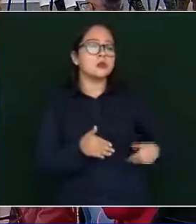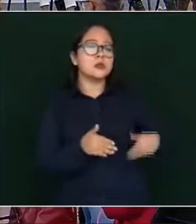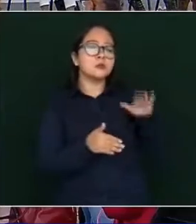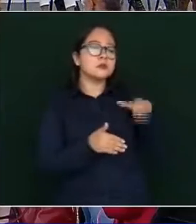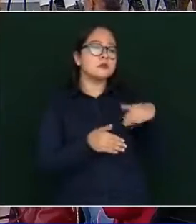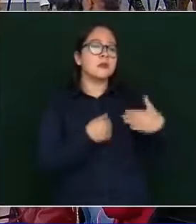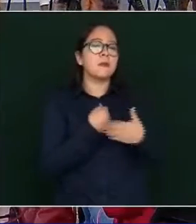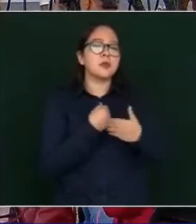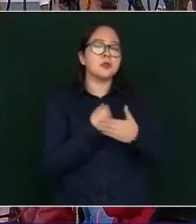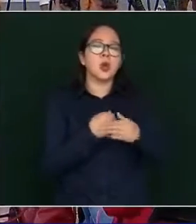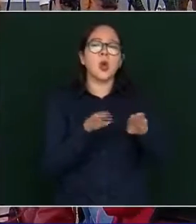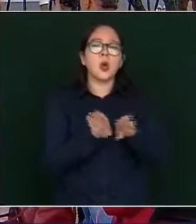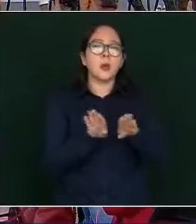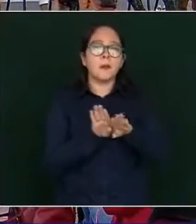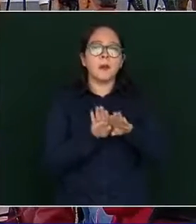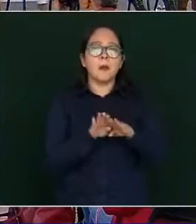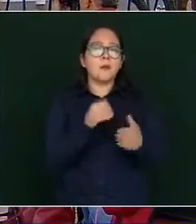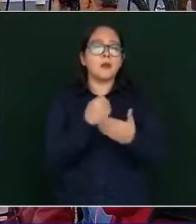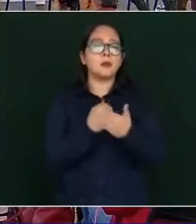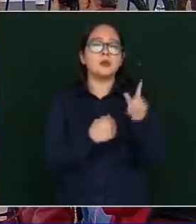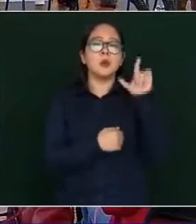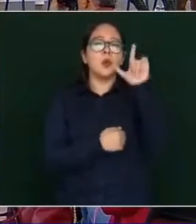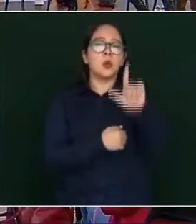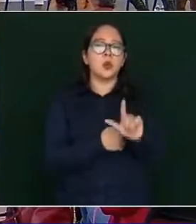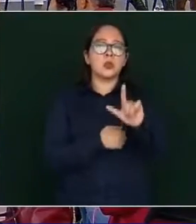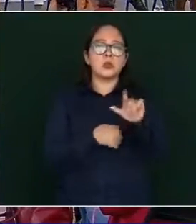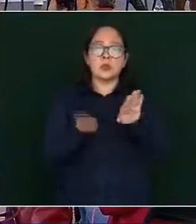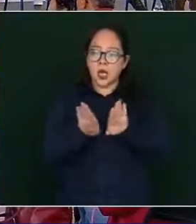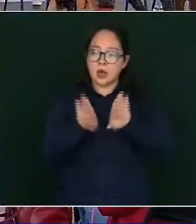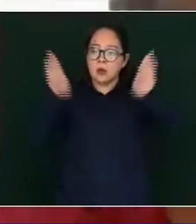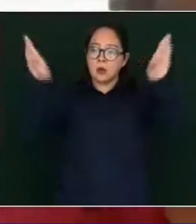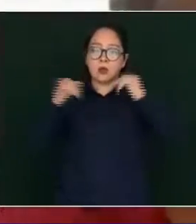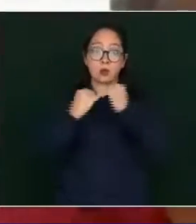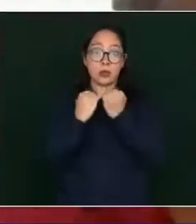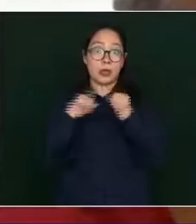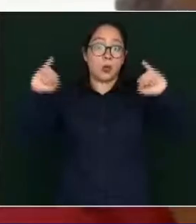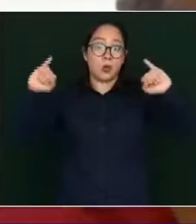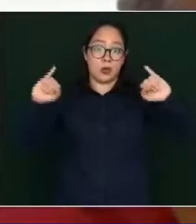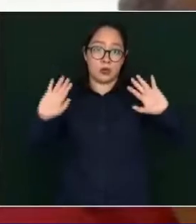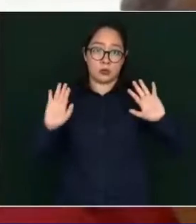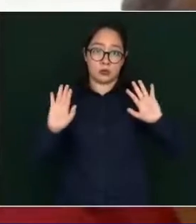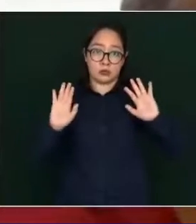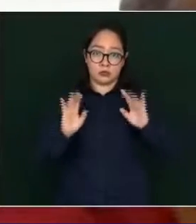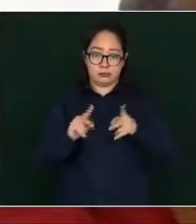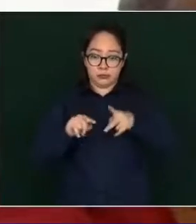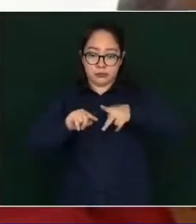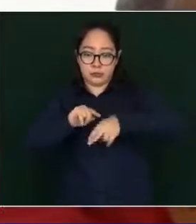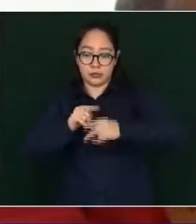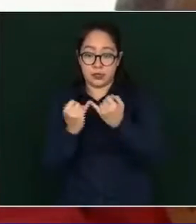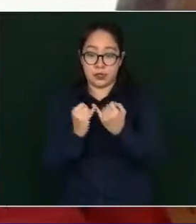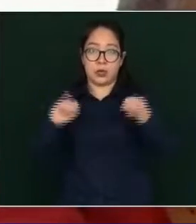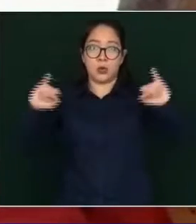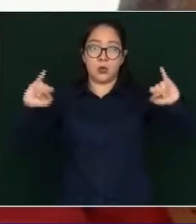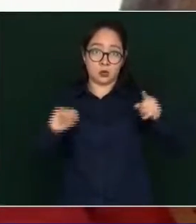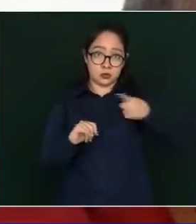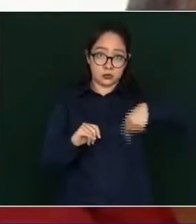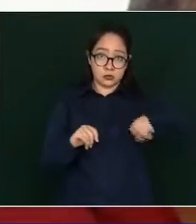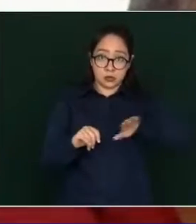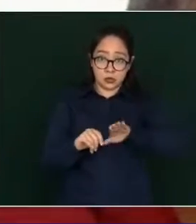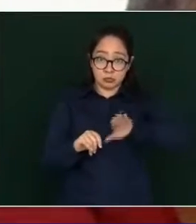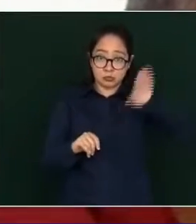Será la inauguración del aeropuerto el próximo lunes. Si usted tomaría algún vuelo de estos de inauguración de salida, por